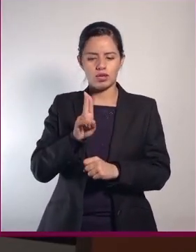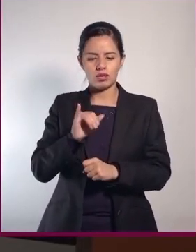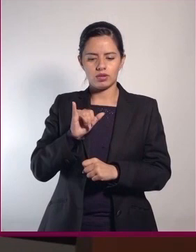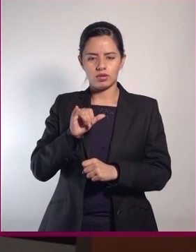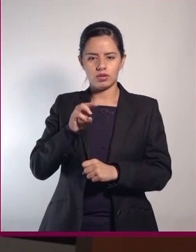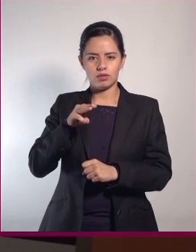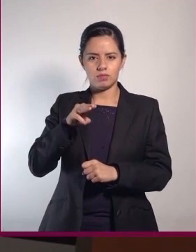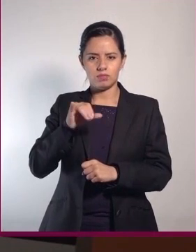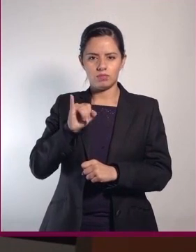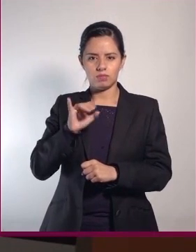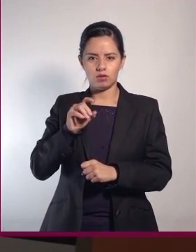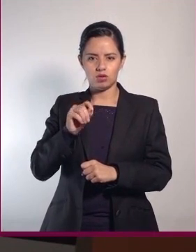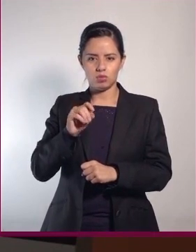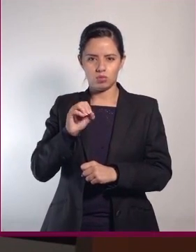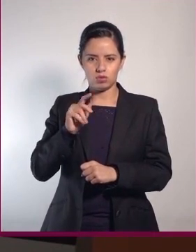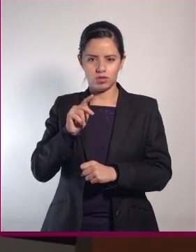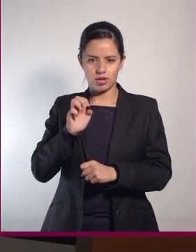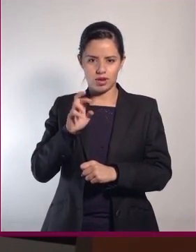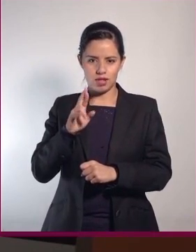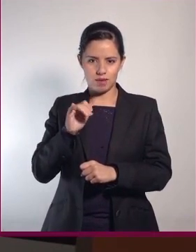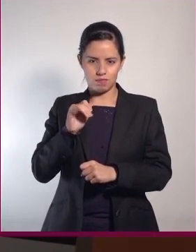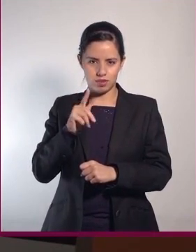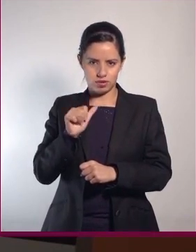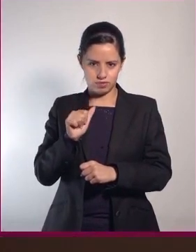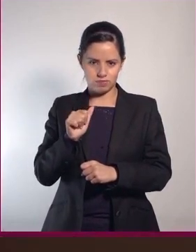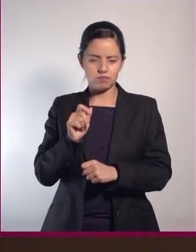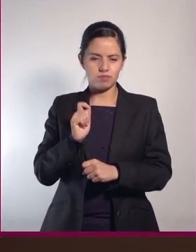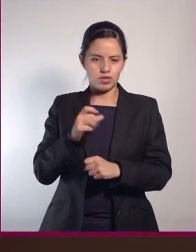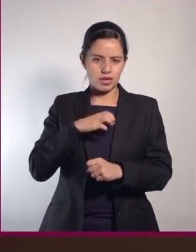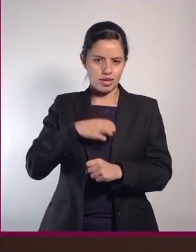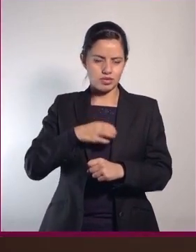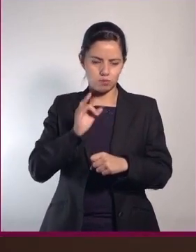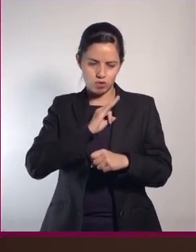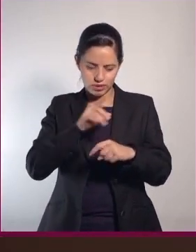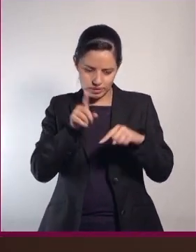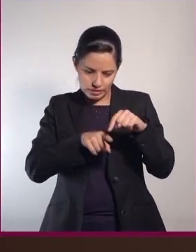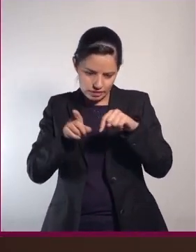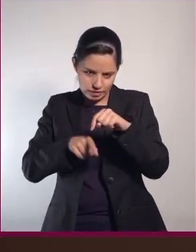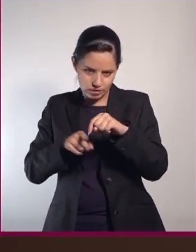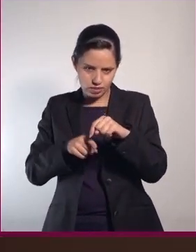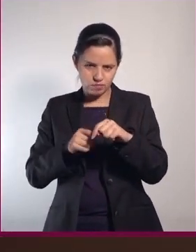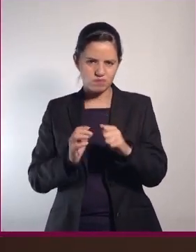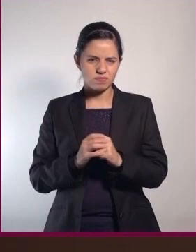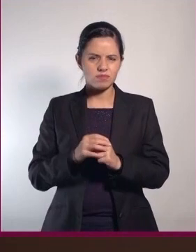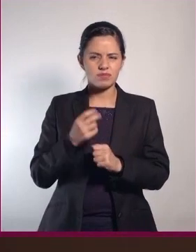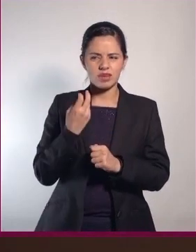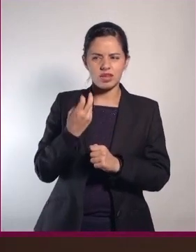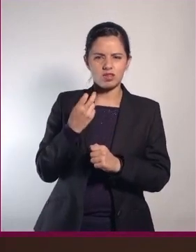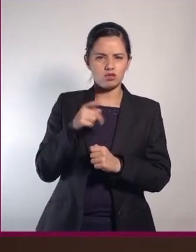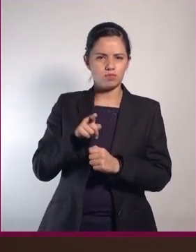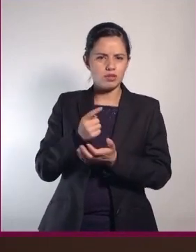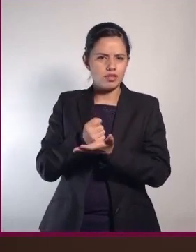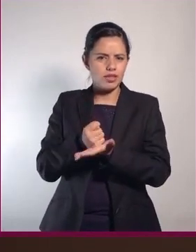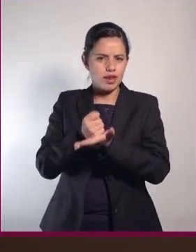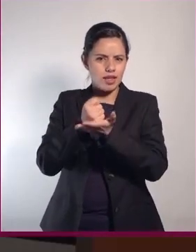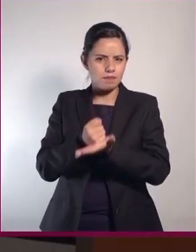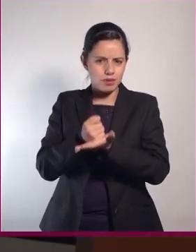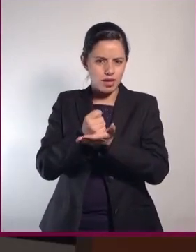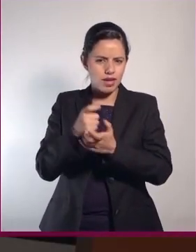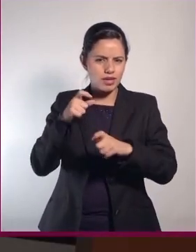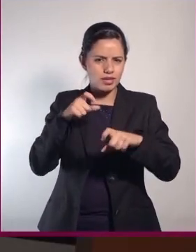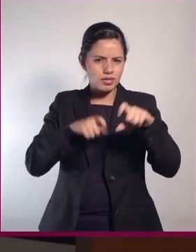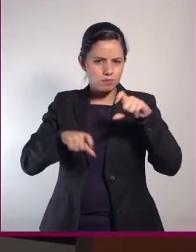ondas que van a lastimar el cáncer en puntos específicos. Doctor, ¿qué es la quimioterapia? ¿Cómo funciona? ¿Y hay muchos tipos?